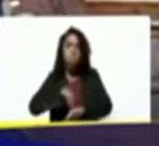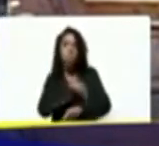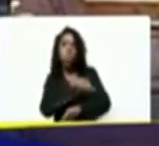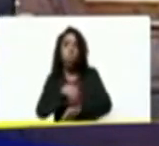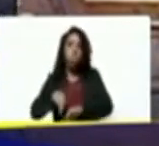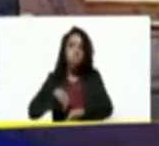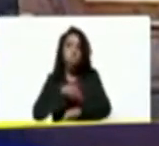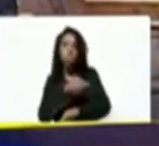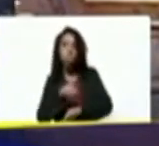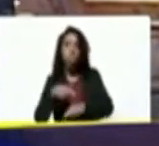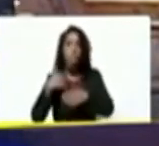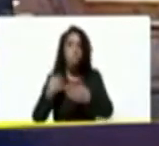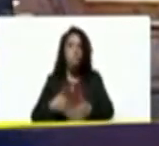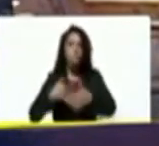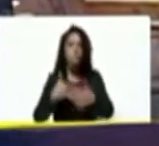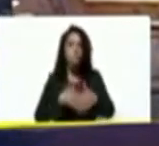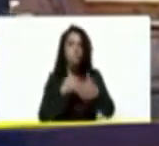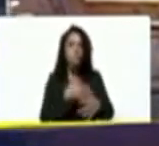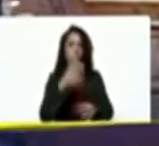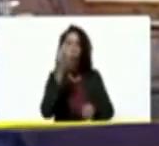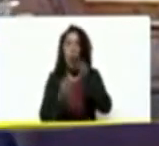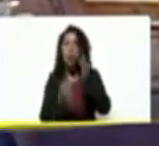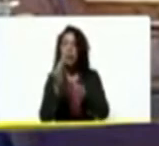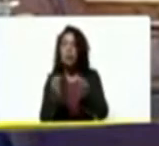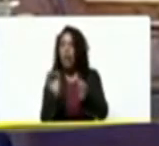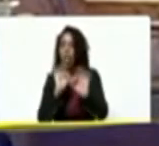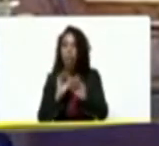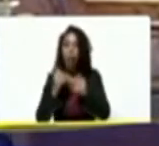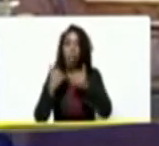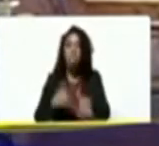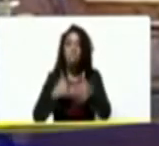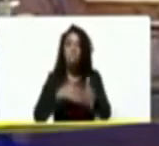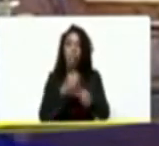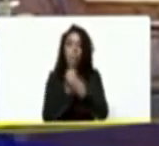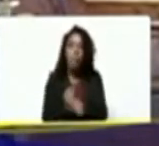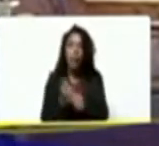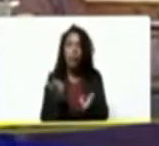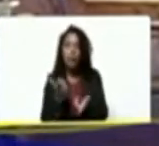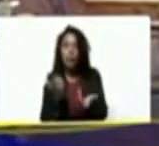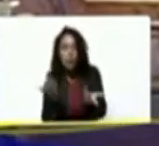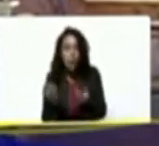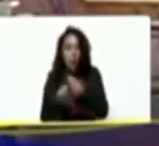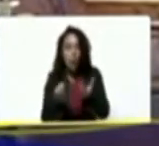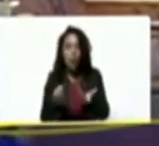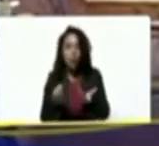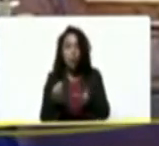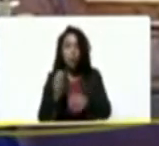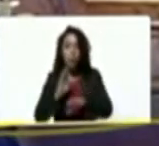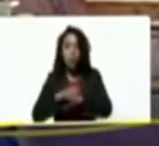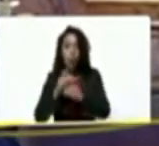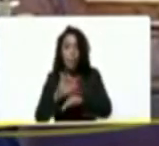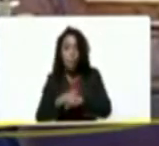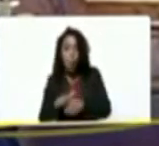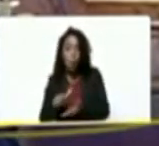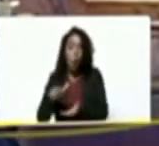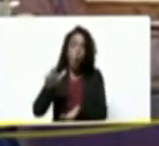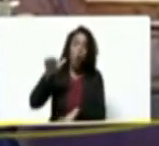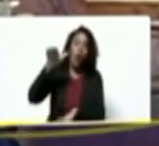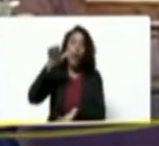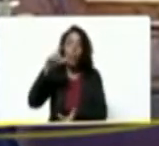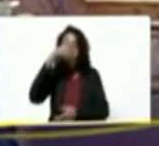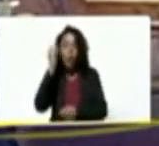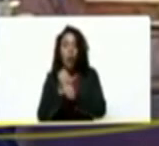y exclusivamente a investigar las conductas de ciertas personas que han sido denunciadas que podrían estar